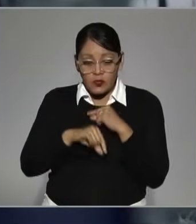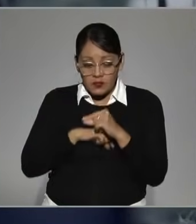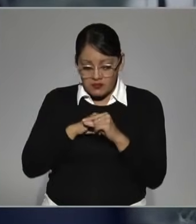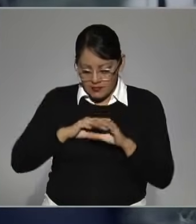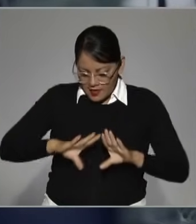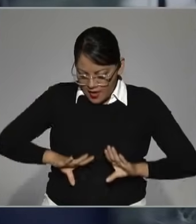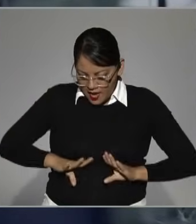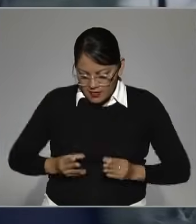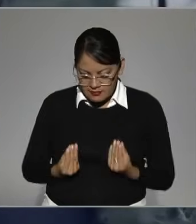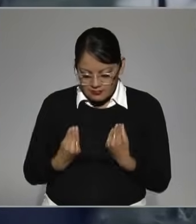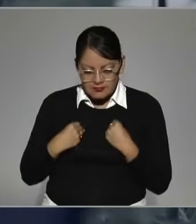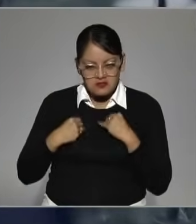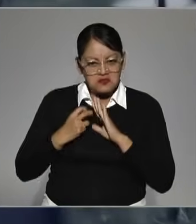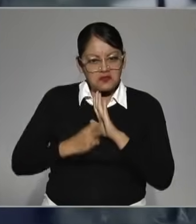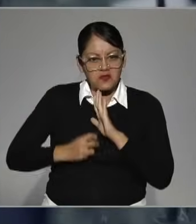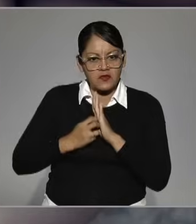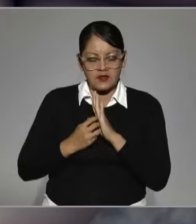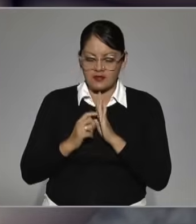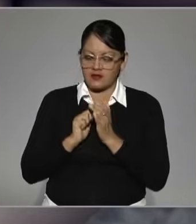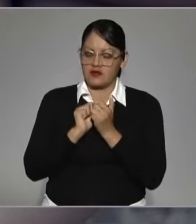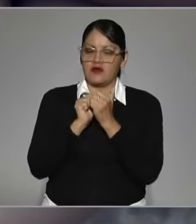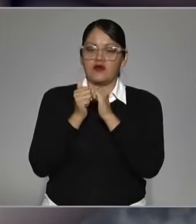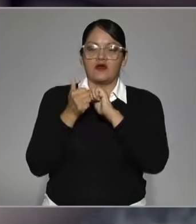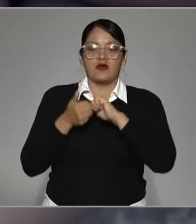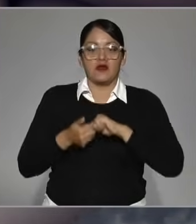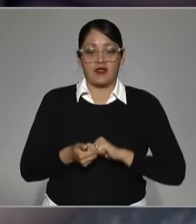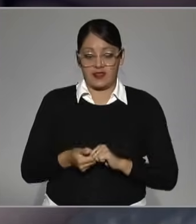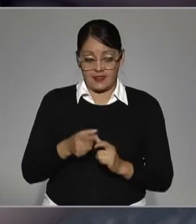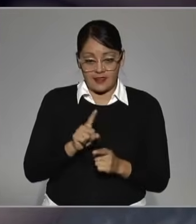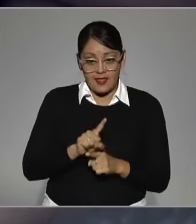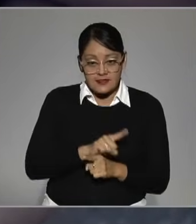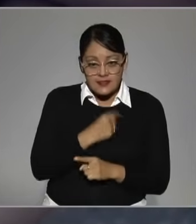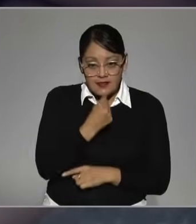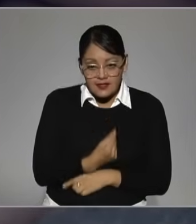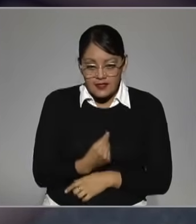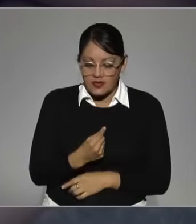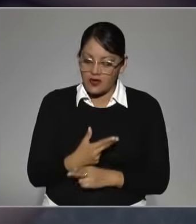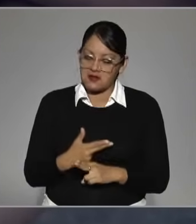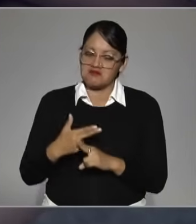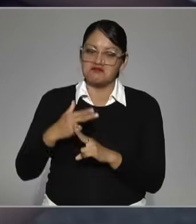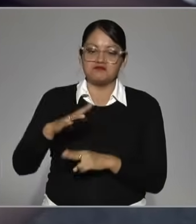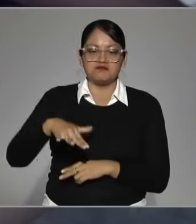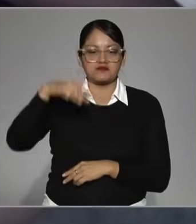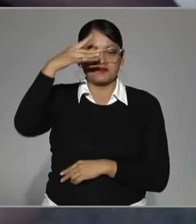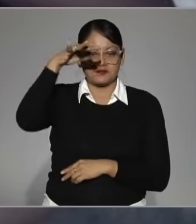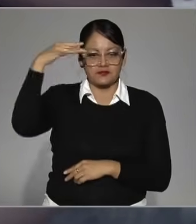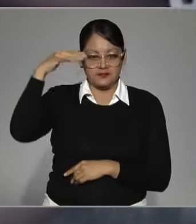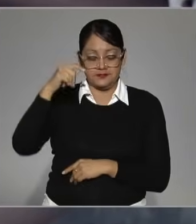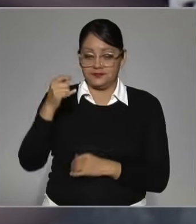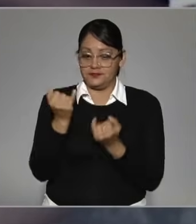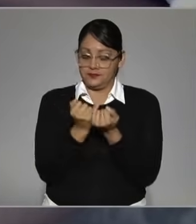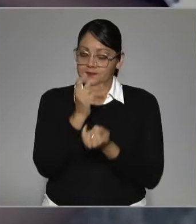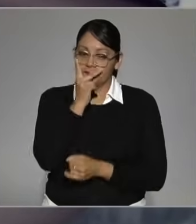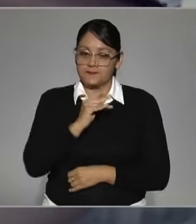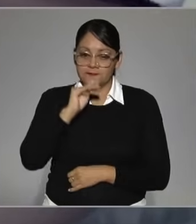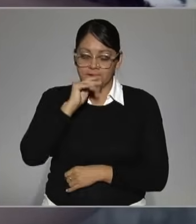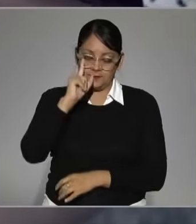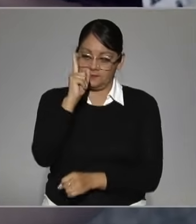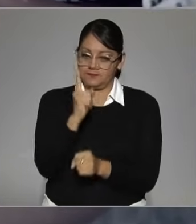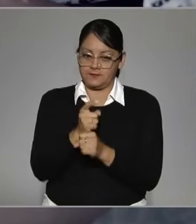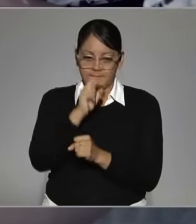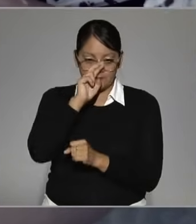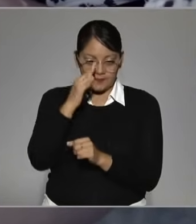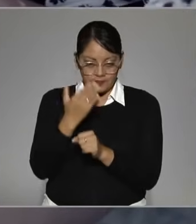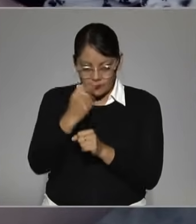de comportarse desde la niñez hasta la etapa de adultos. Los padres, como los primeros encargados de educar